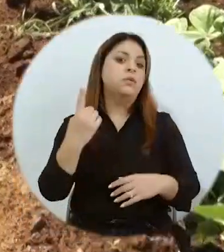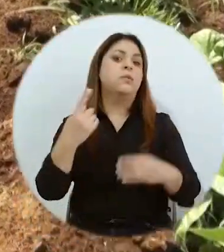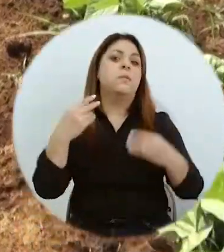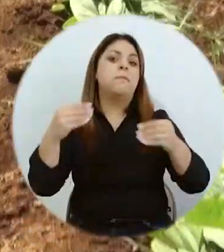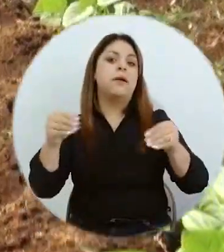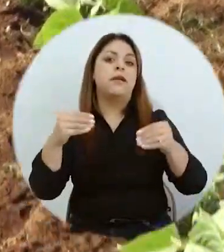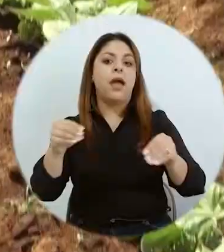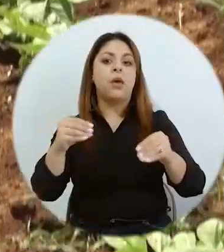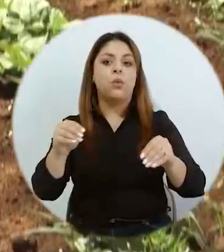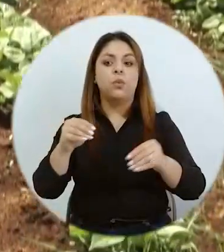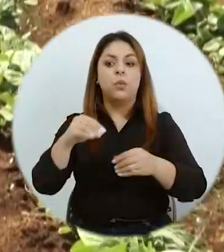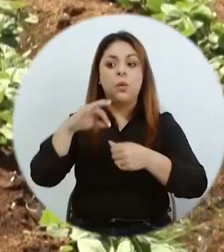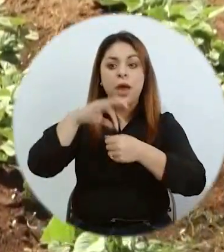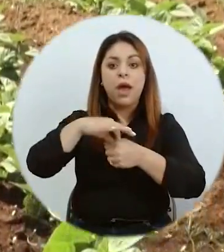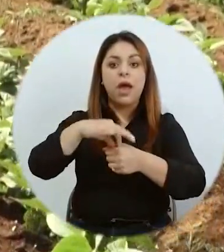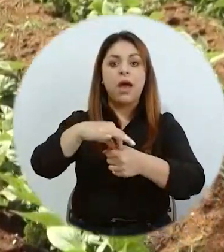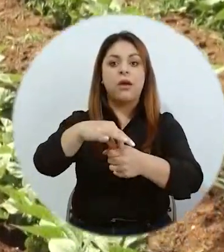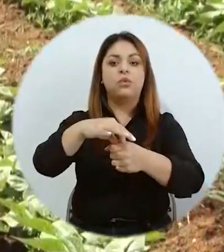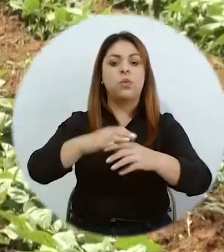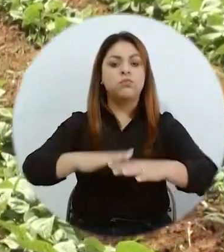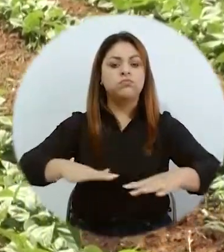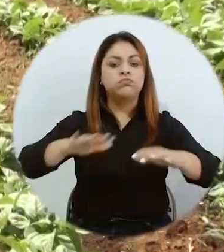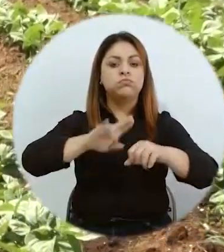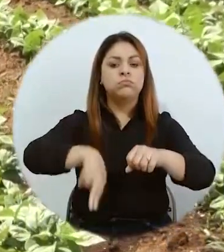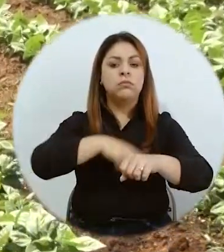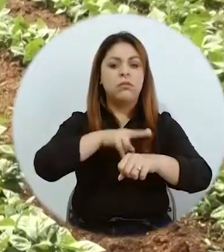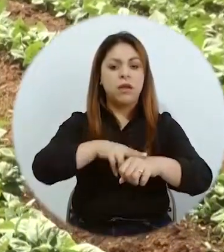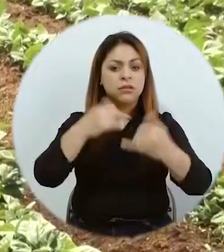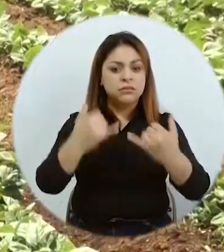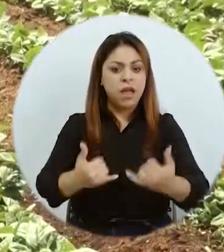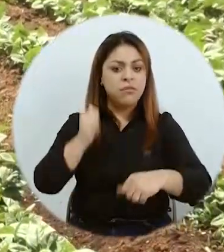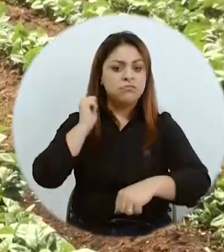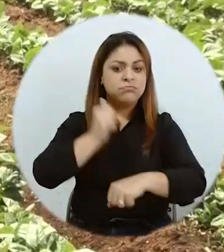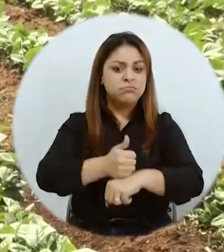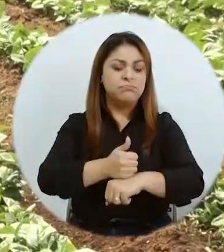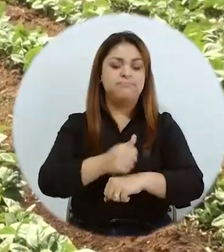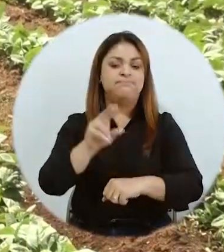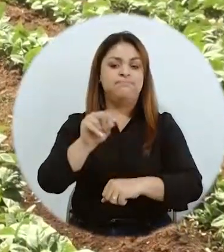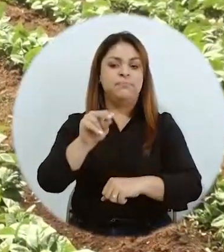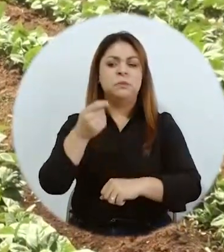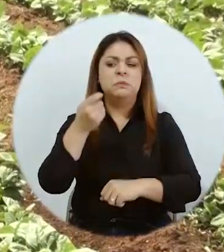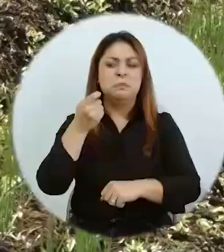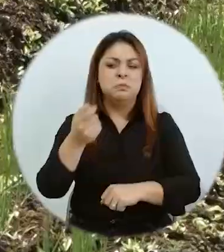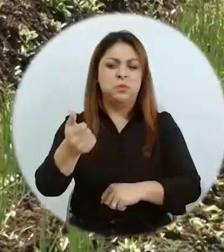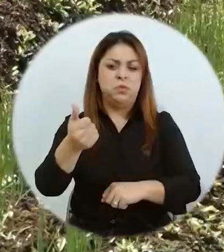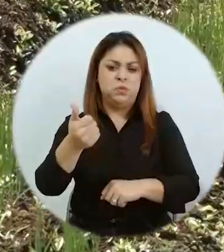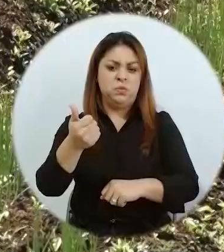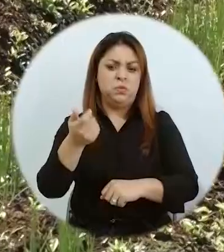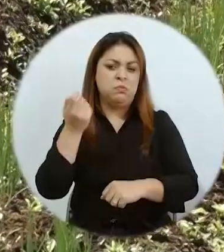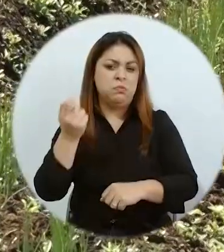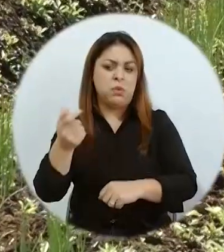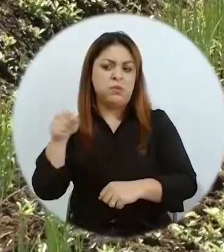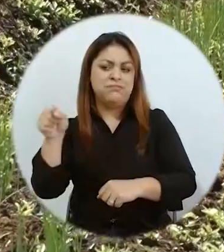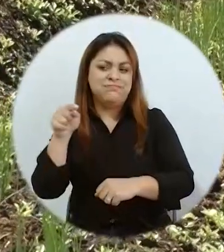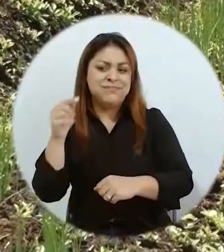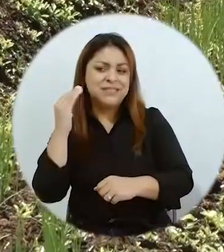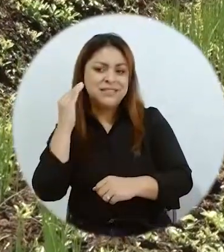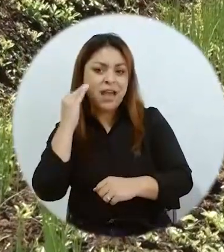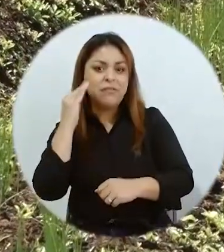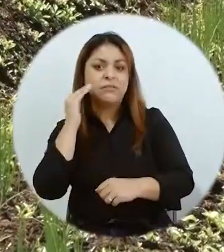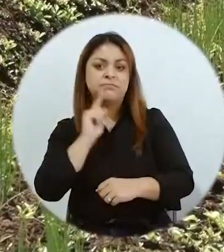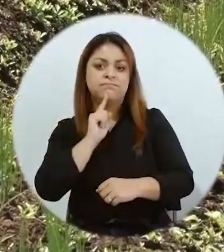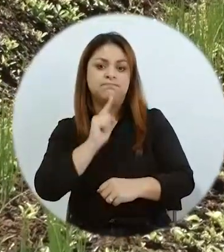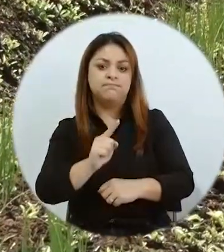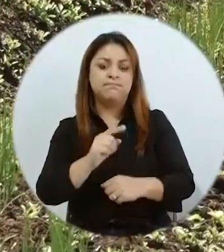no hay un mercado agroecológico establecido. O sea, es muy poca la población en este país, digamos, que